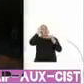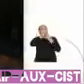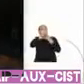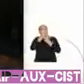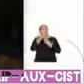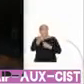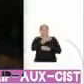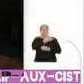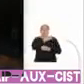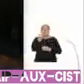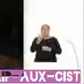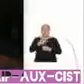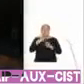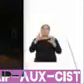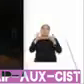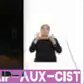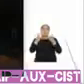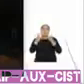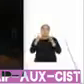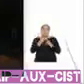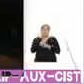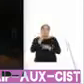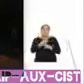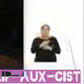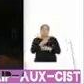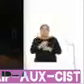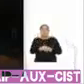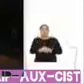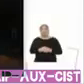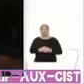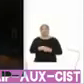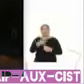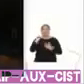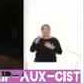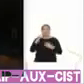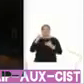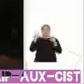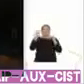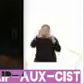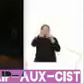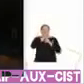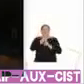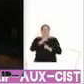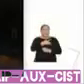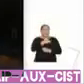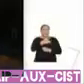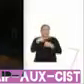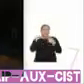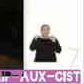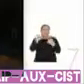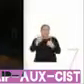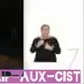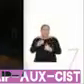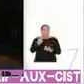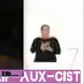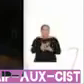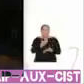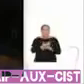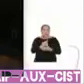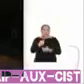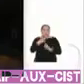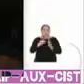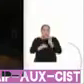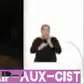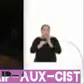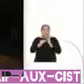que al menos ser el mejor de mi clase en el área de las matemáticas. Y bueno, al cumplir esa meta, de hecho, me sentí muy feliz. Pues pude comprobar que ya